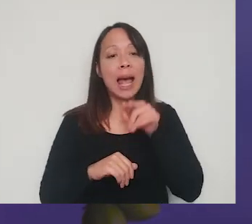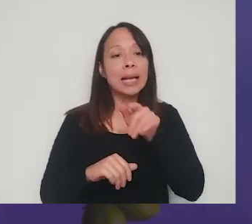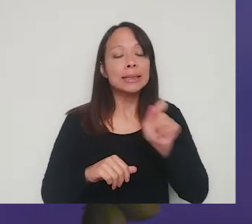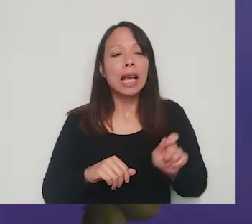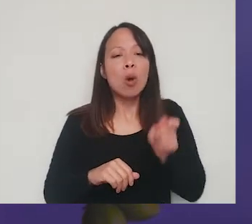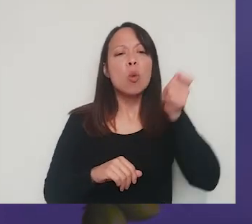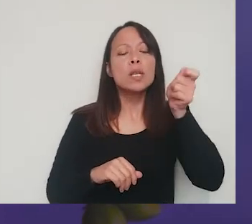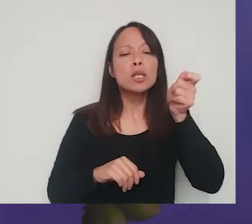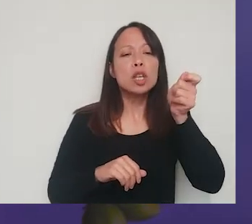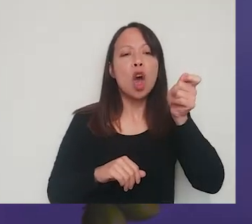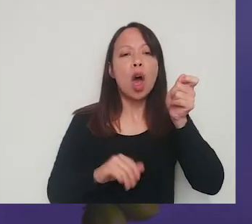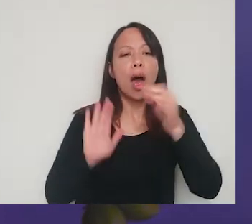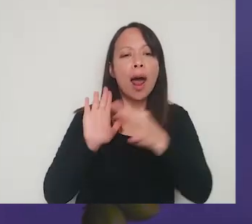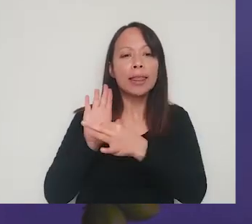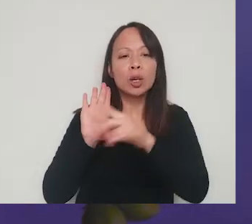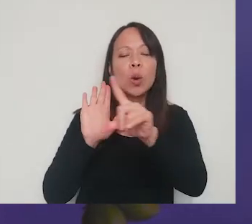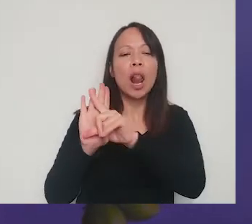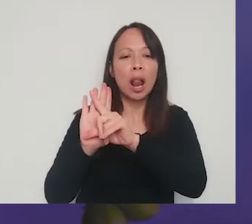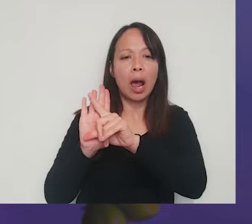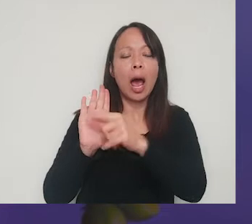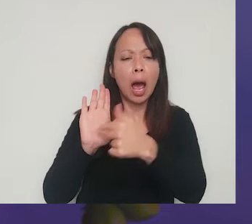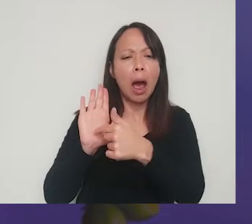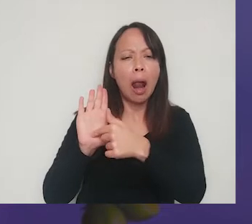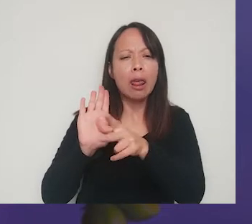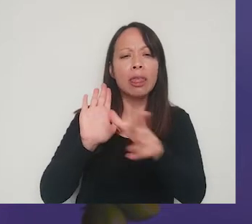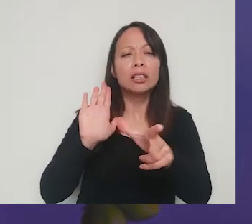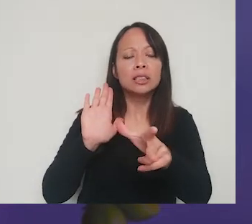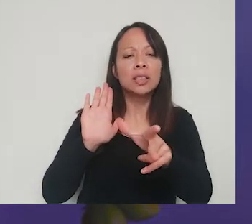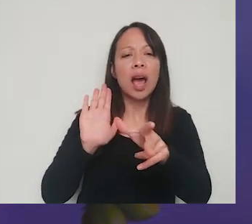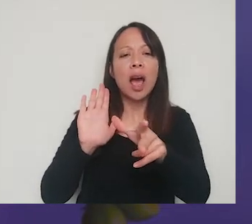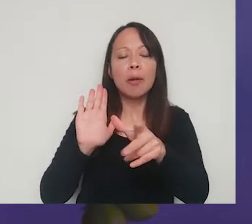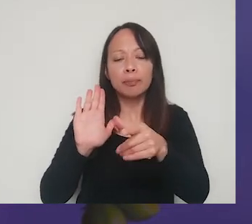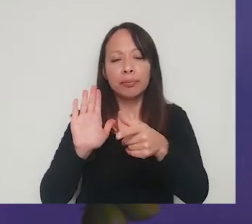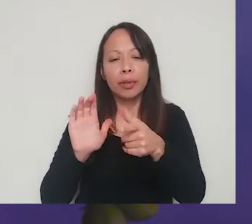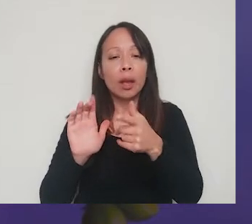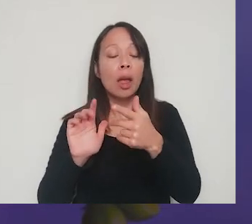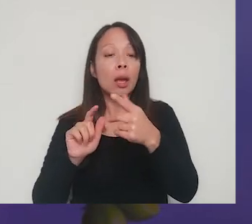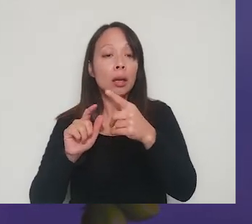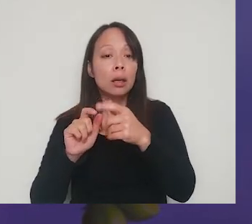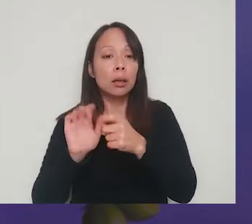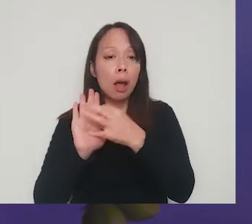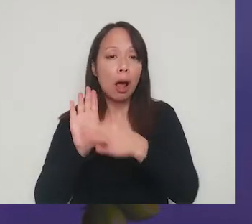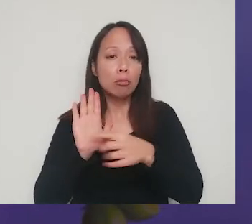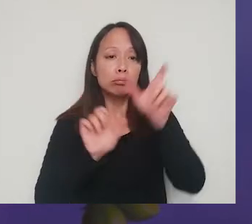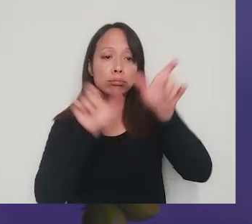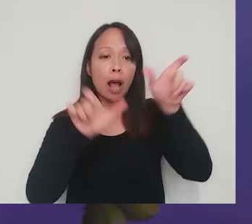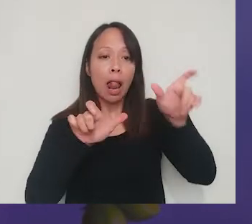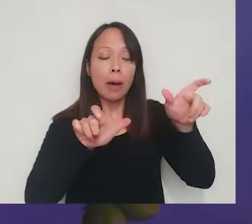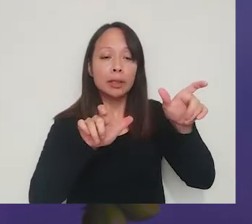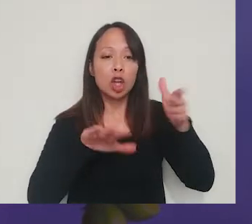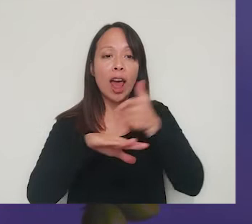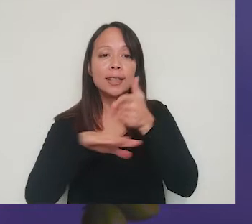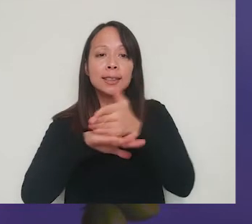ese modo, la Corte lo que dijo es: el artículo y la ley lo que se refieren es a otorgarle la posibilidad a la gente de que